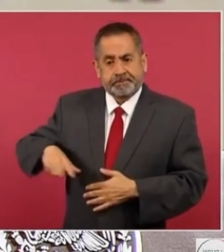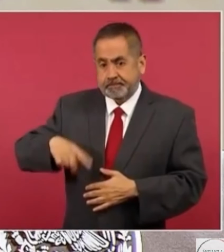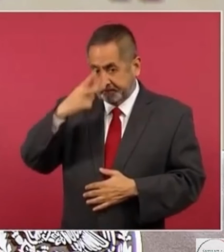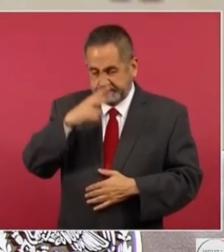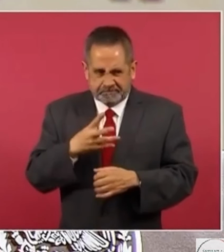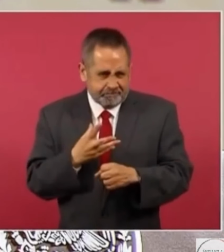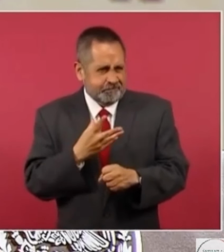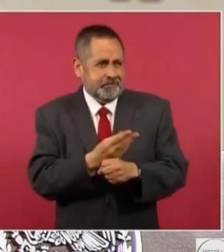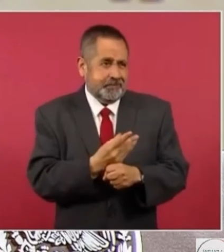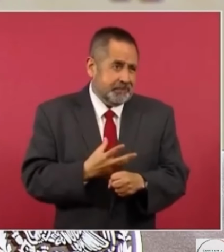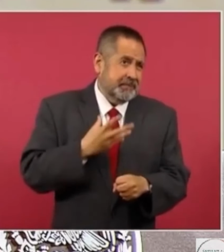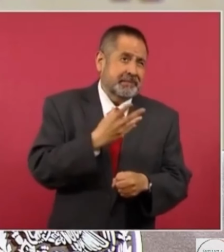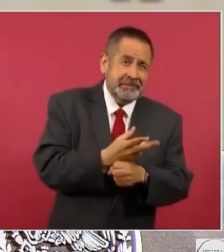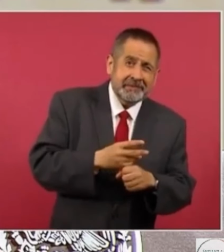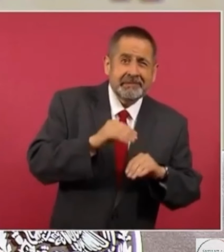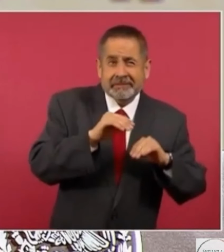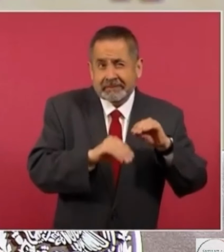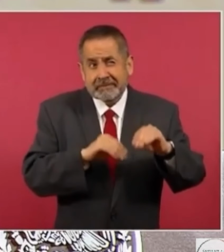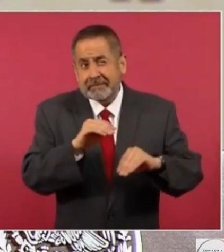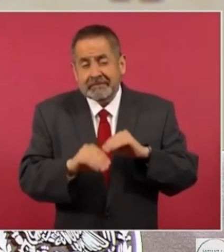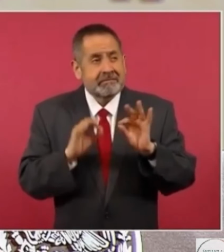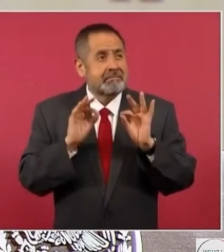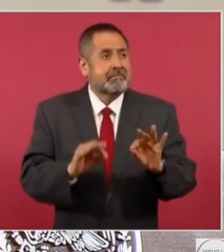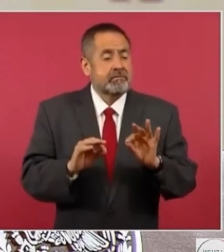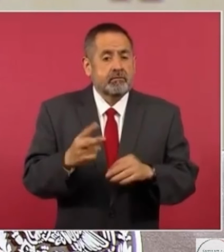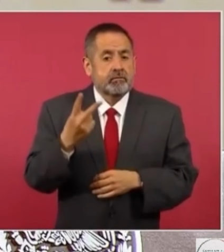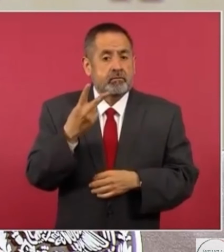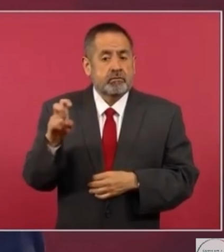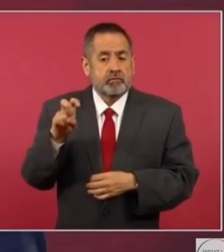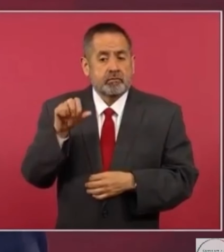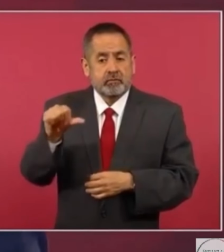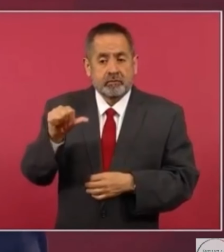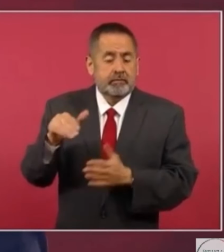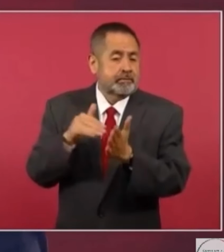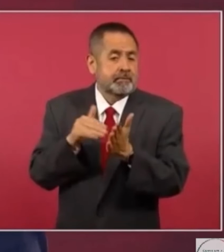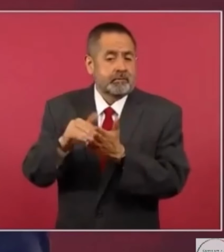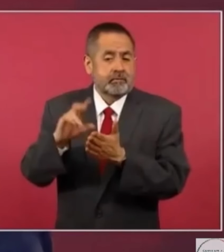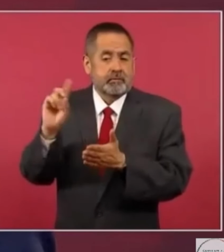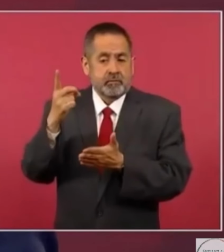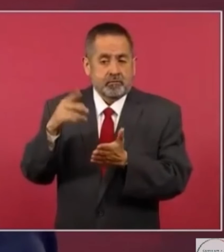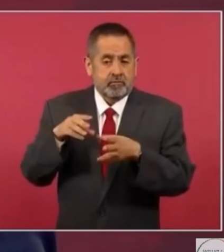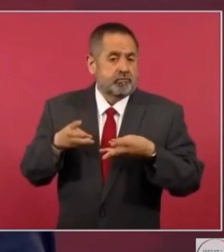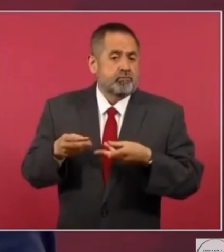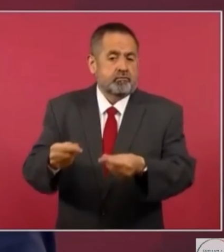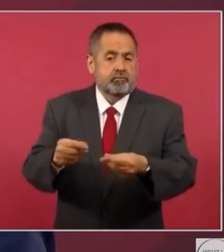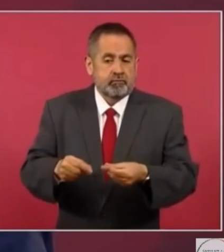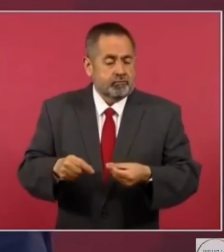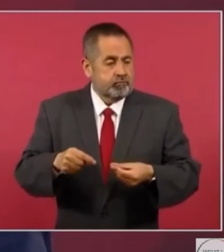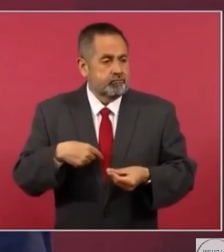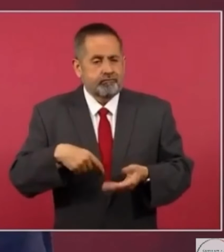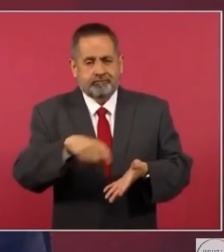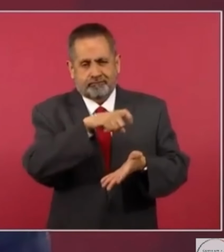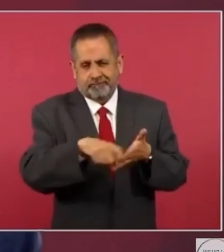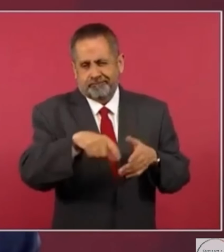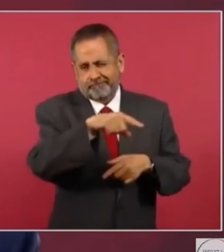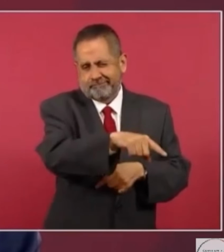este daño hasta por 216 millones de dólares en la compra de agronitrogenados.